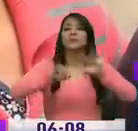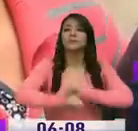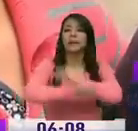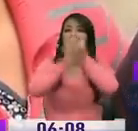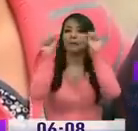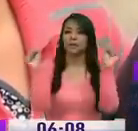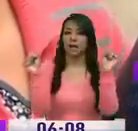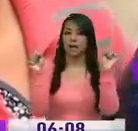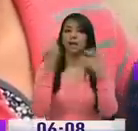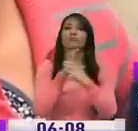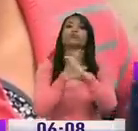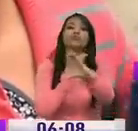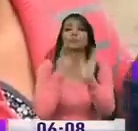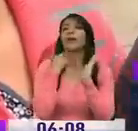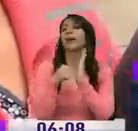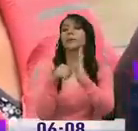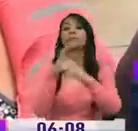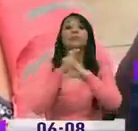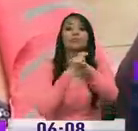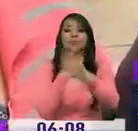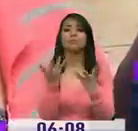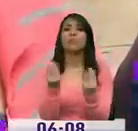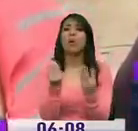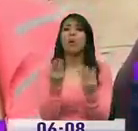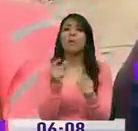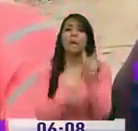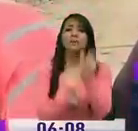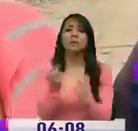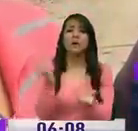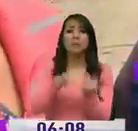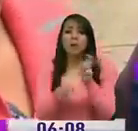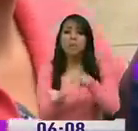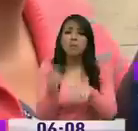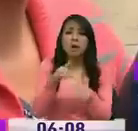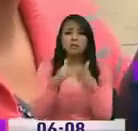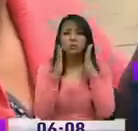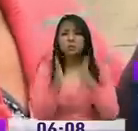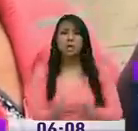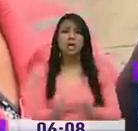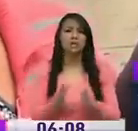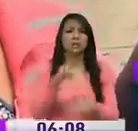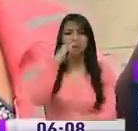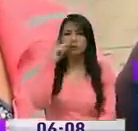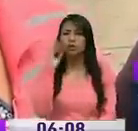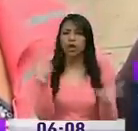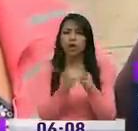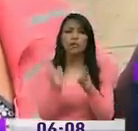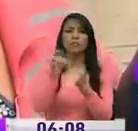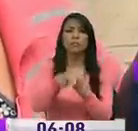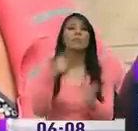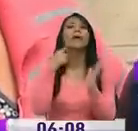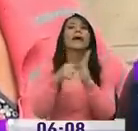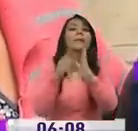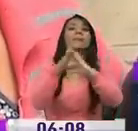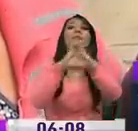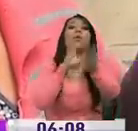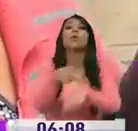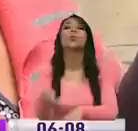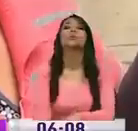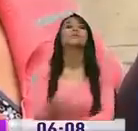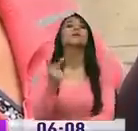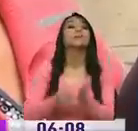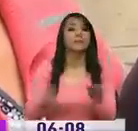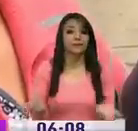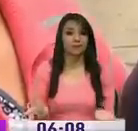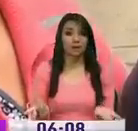de umbría el bus de umbría lleno de gente de estudiantes de de todo Qué hubiera sido que hubiera pasado no